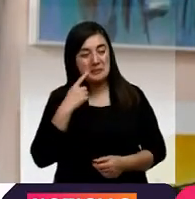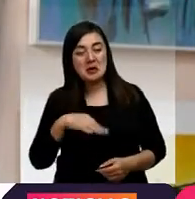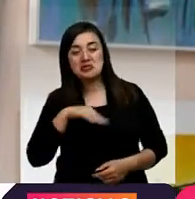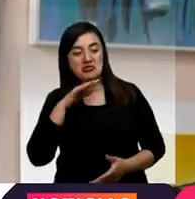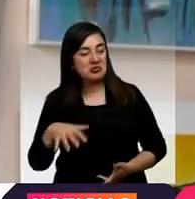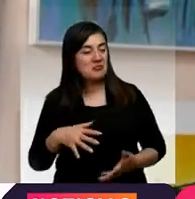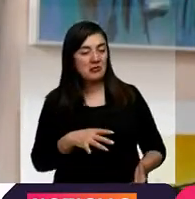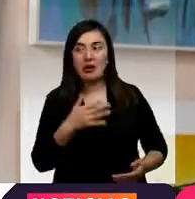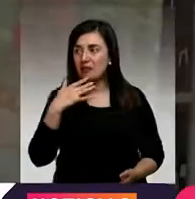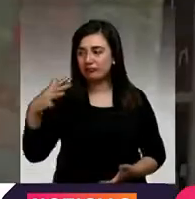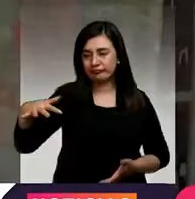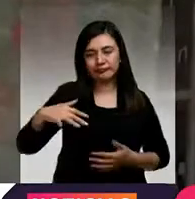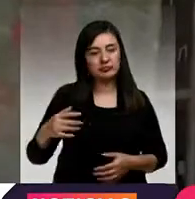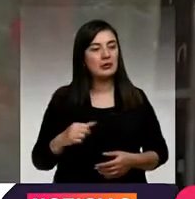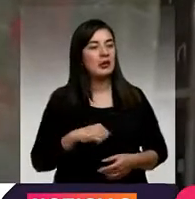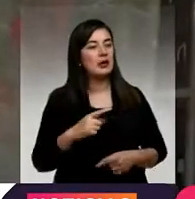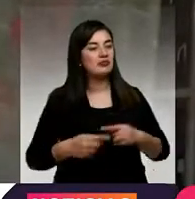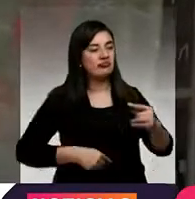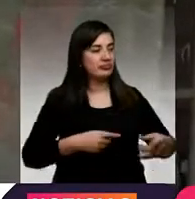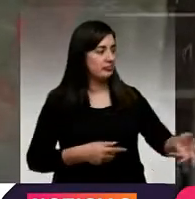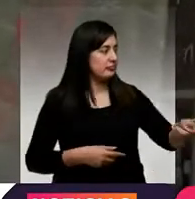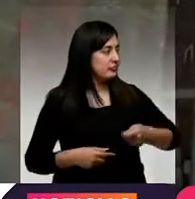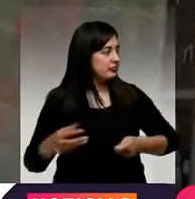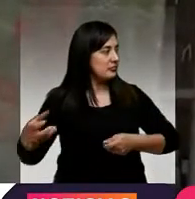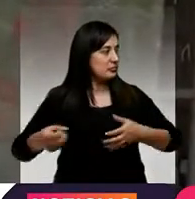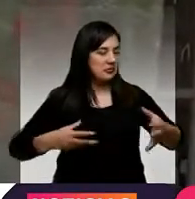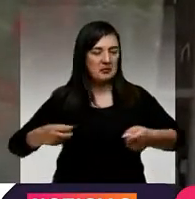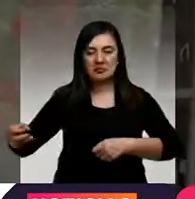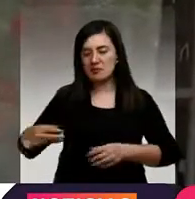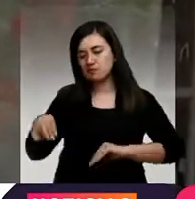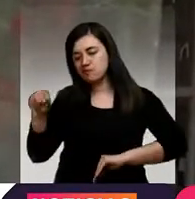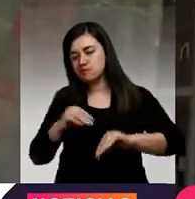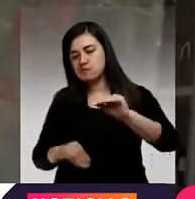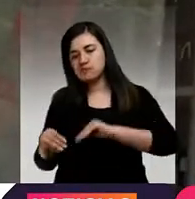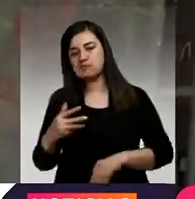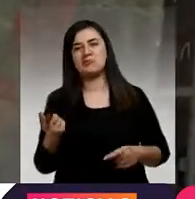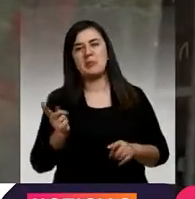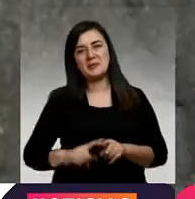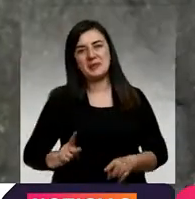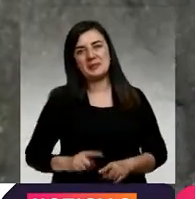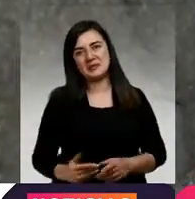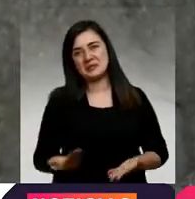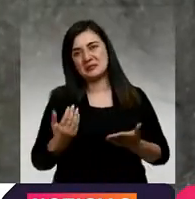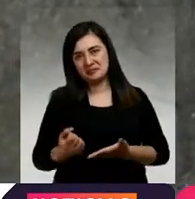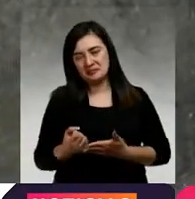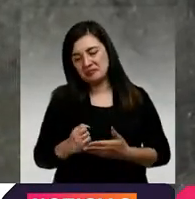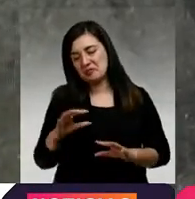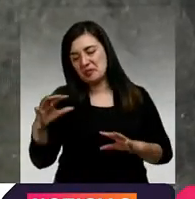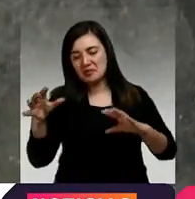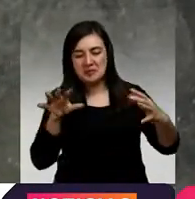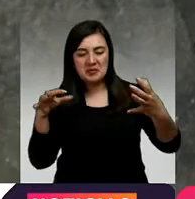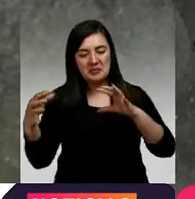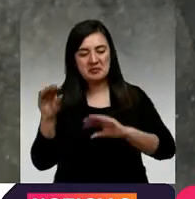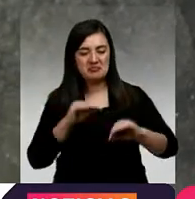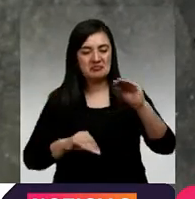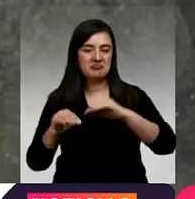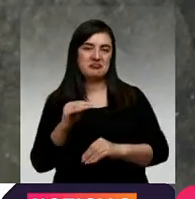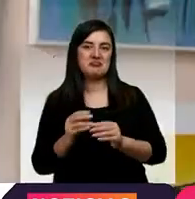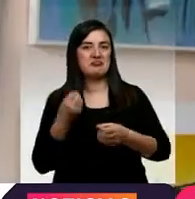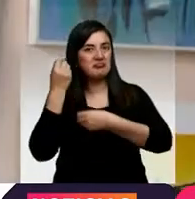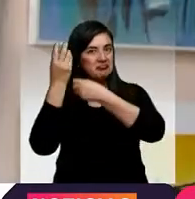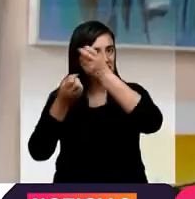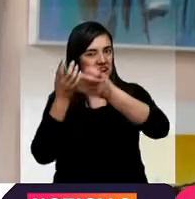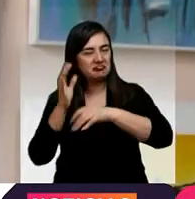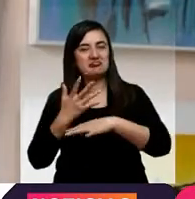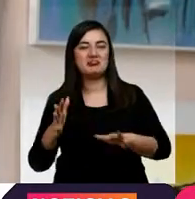tenedor, tengo estas cadenas, ¿a usted le sirven? Y así fui creando. Ya compré